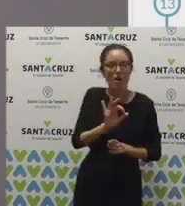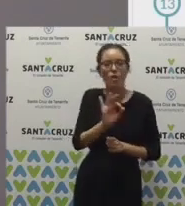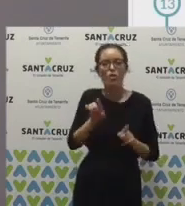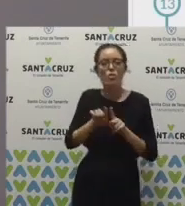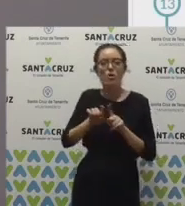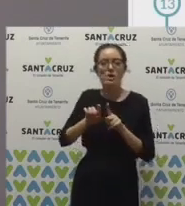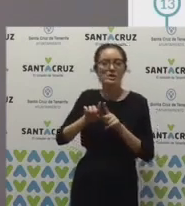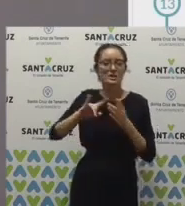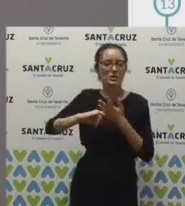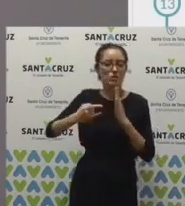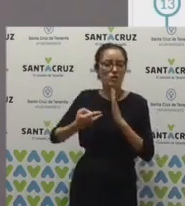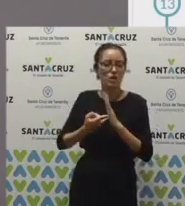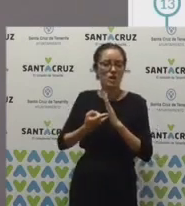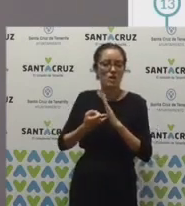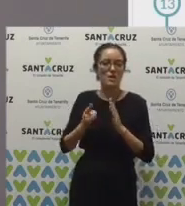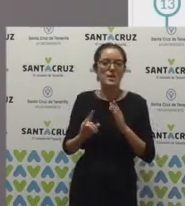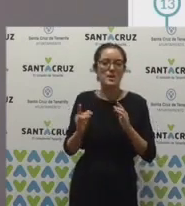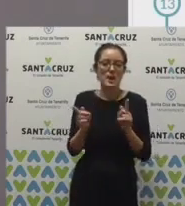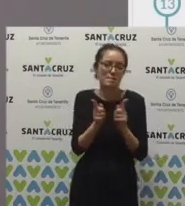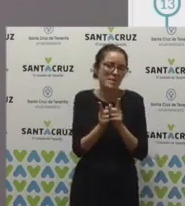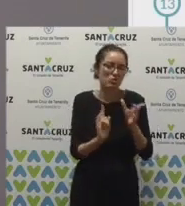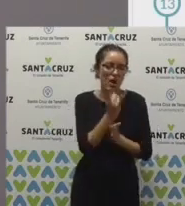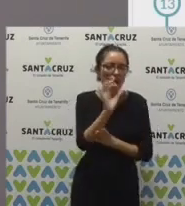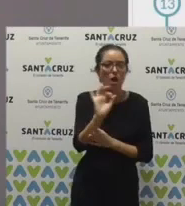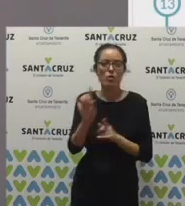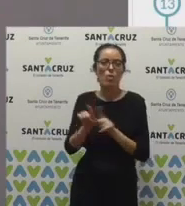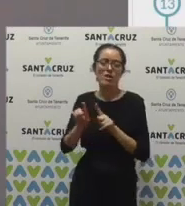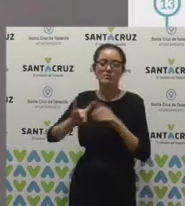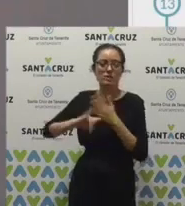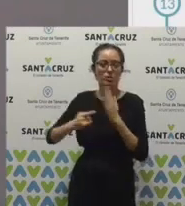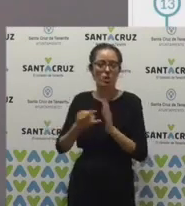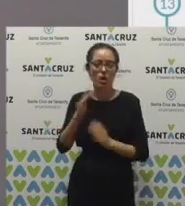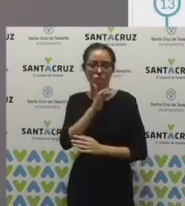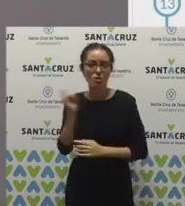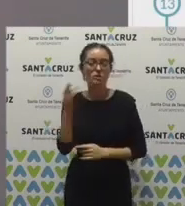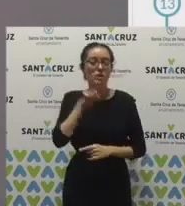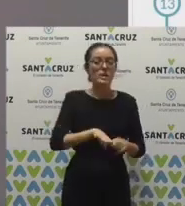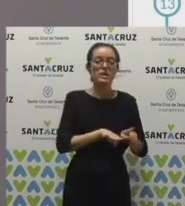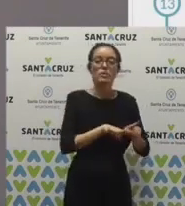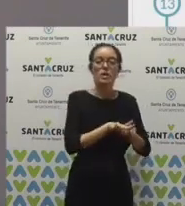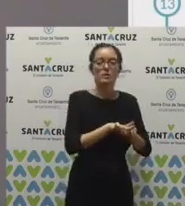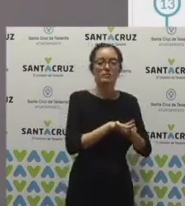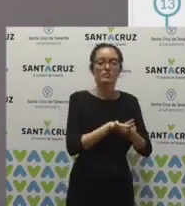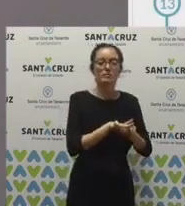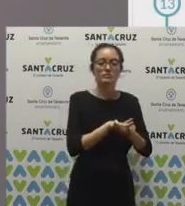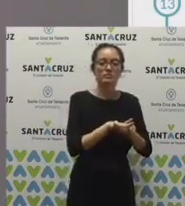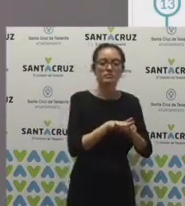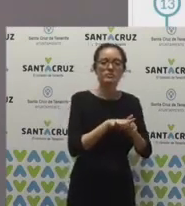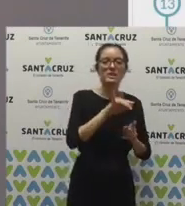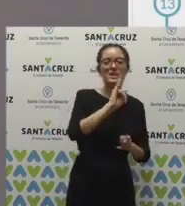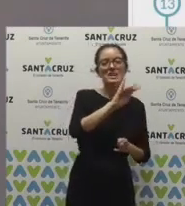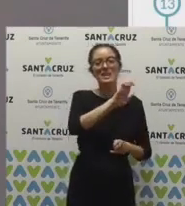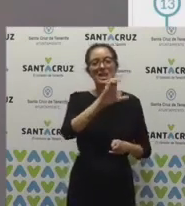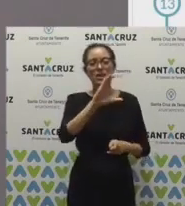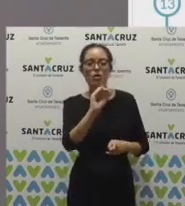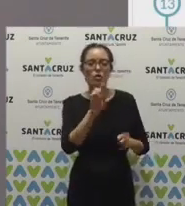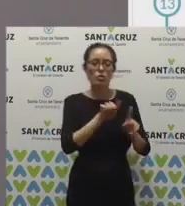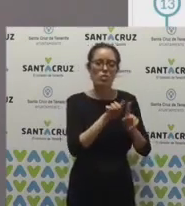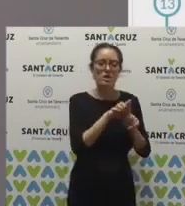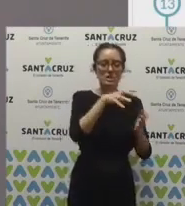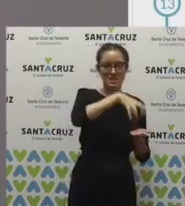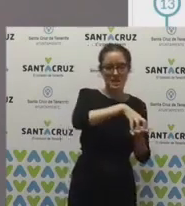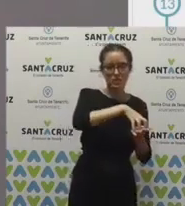en santa cruz contamos con el centro oceanográfico de canarias que pertenece a diego instituto español de oceanografía